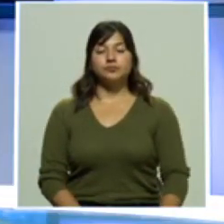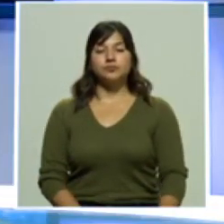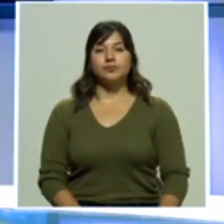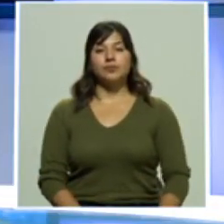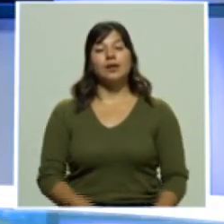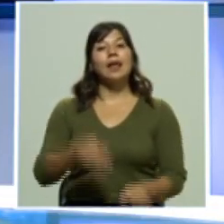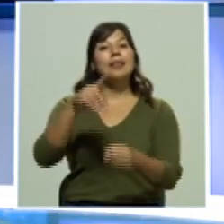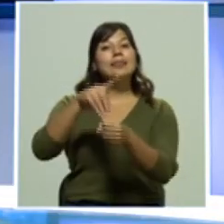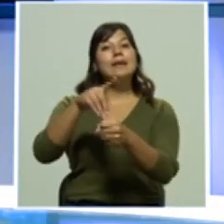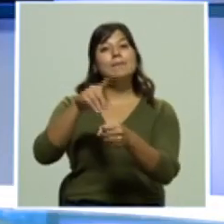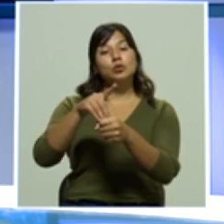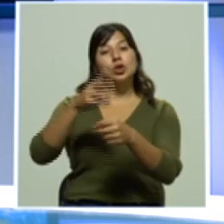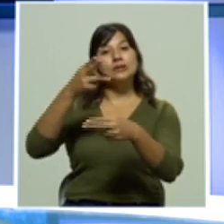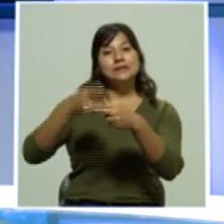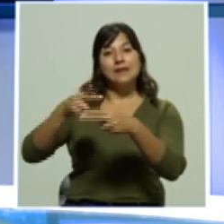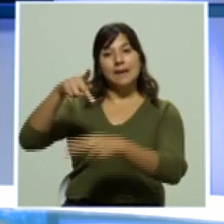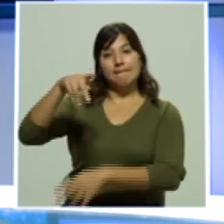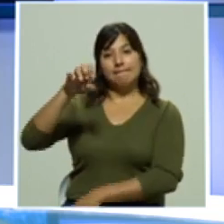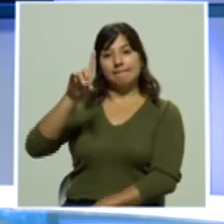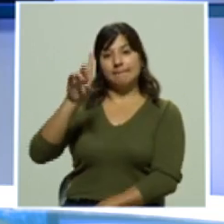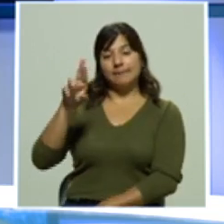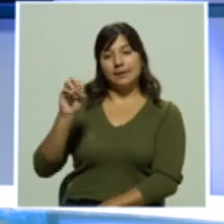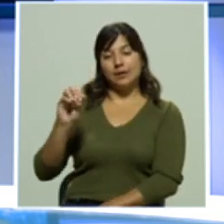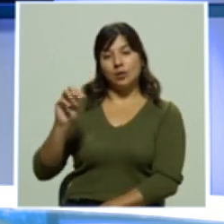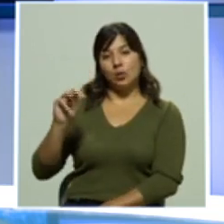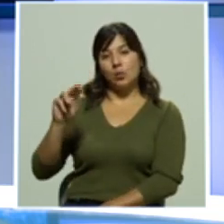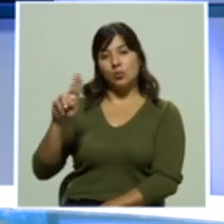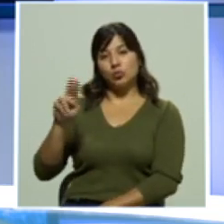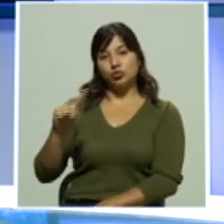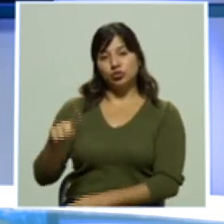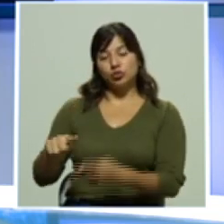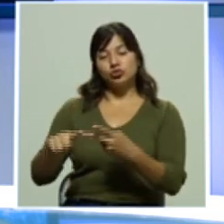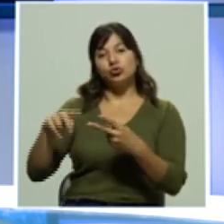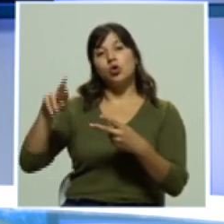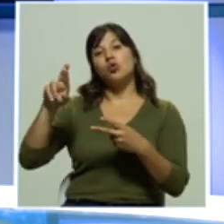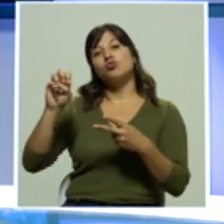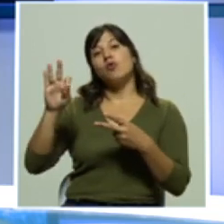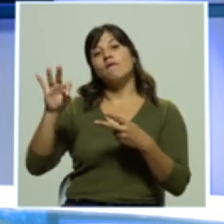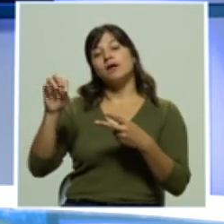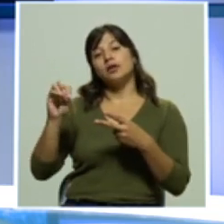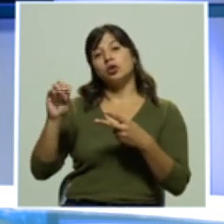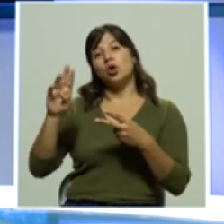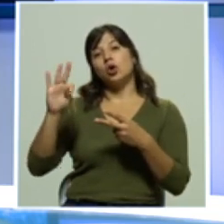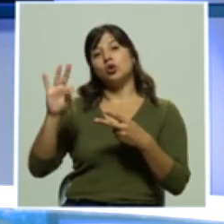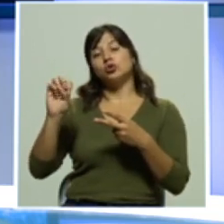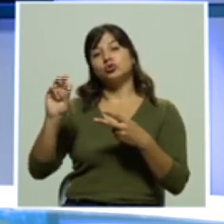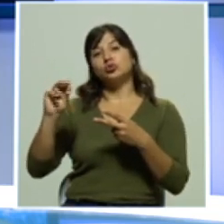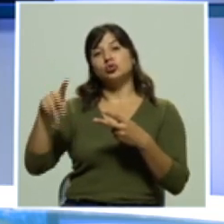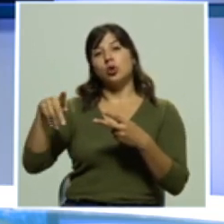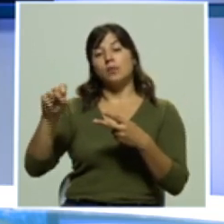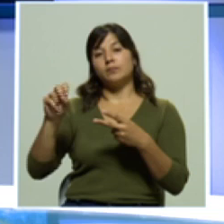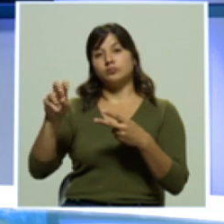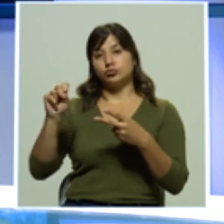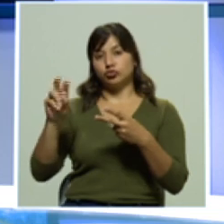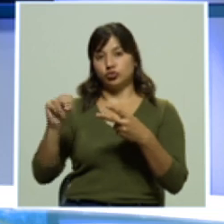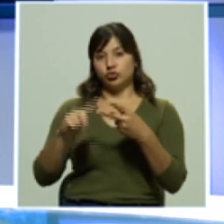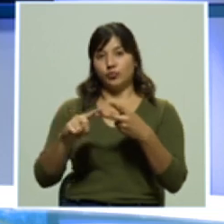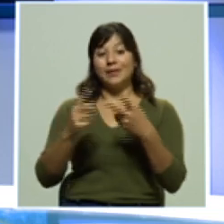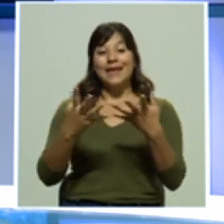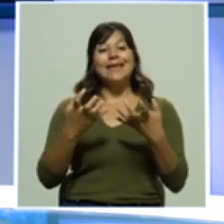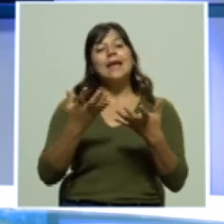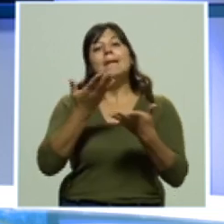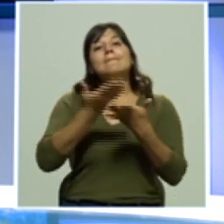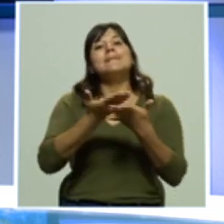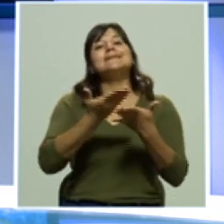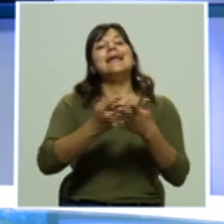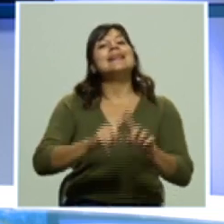Los diputados Pedro Muñoz y Roberto Thompson presentarán una propuesta diferente a la que se avaló esta semana